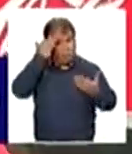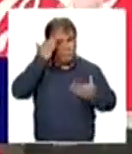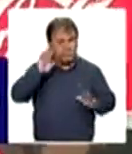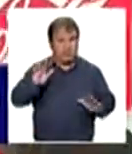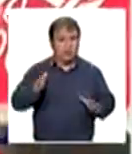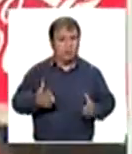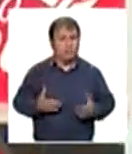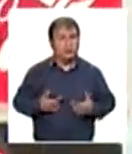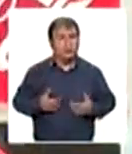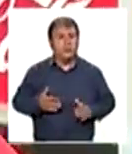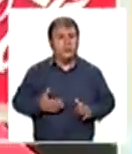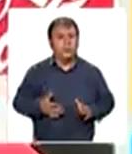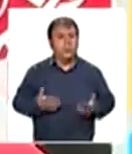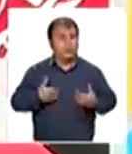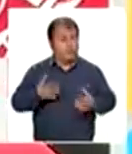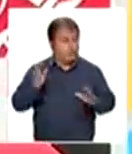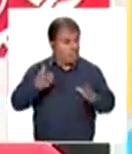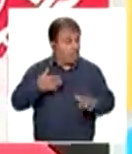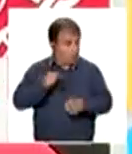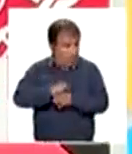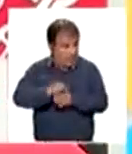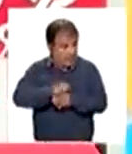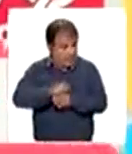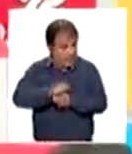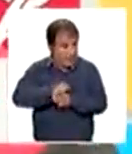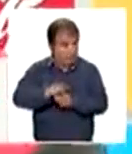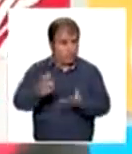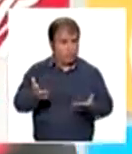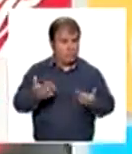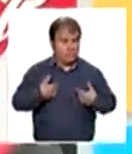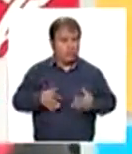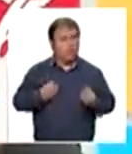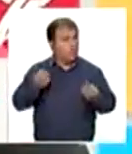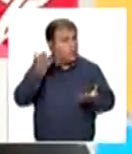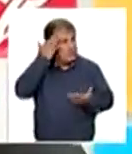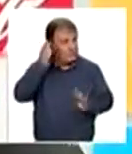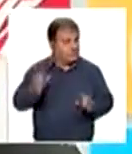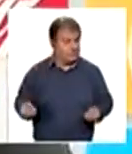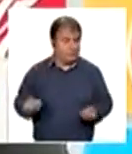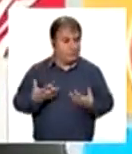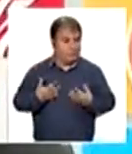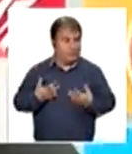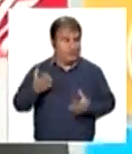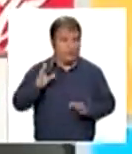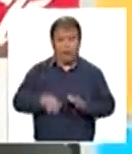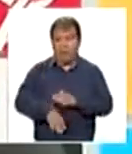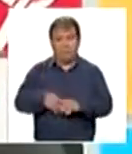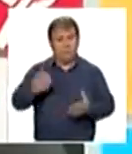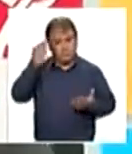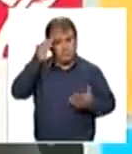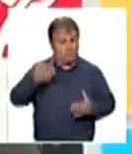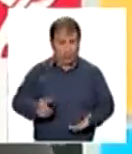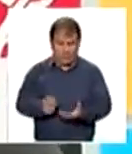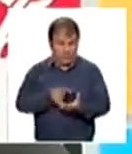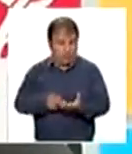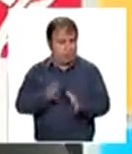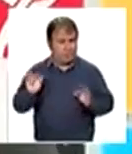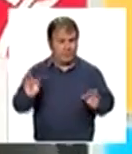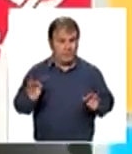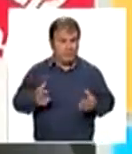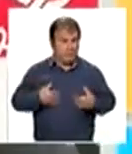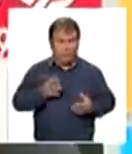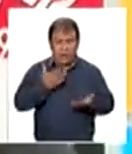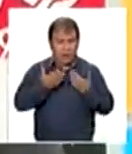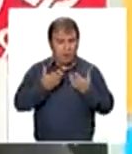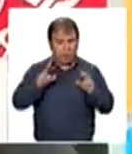man, con Paolo Guerrero? ¿Usted sabe algo de Paolo? Yo estaba entrenando. Entonces, ¿yo cómo voy a saber lo que está pasando afuera? Yo no estoy con el celular ahí, nada. Yo no